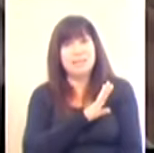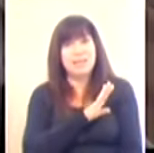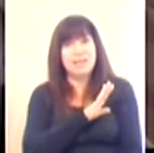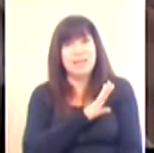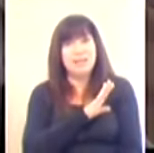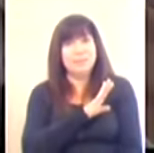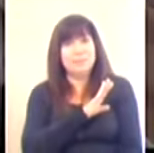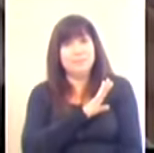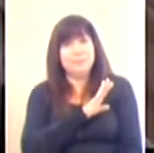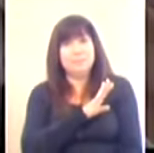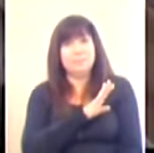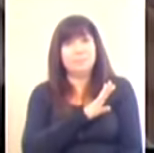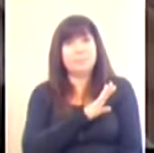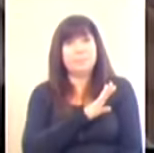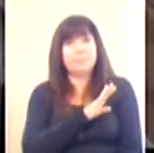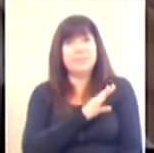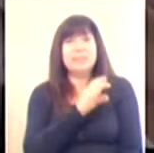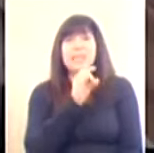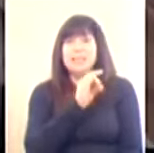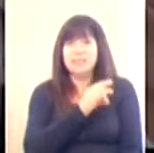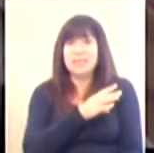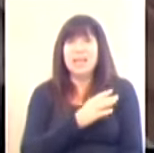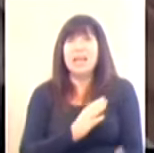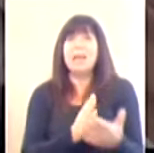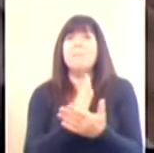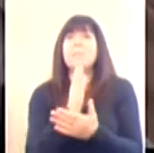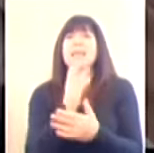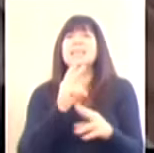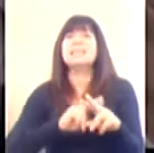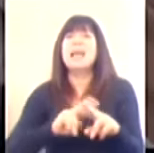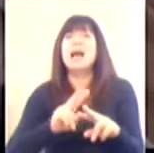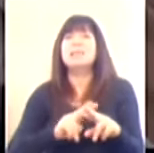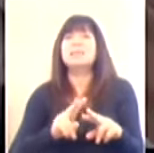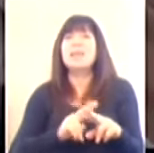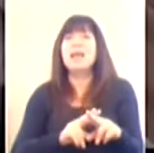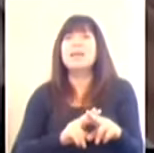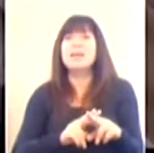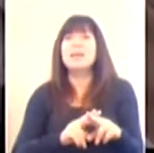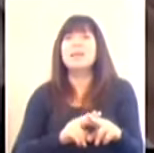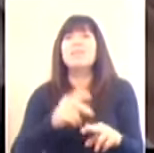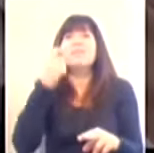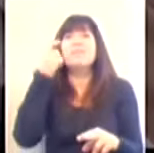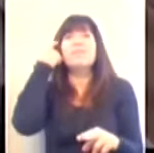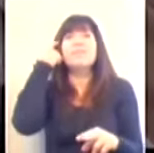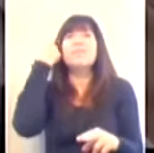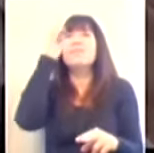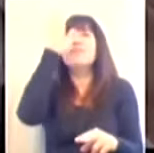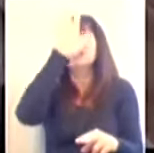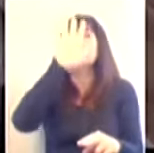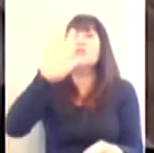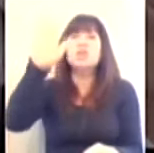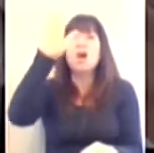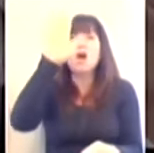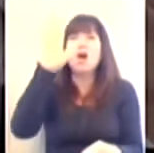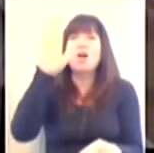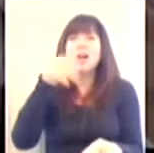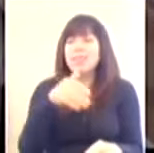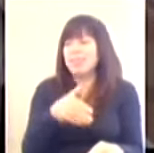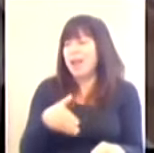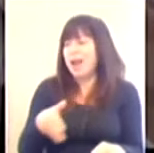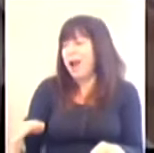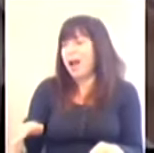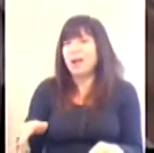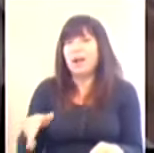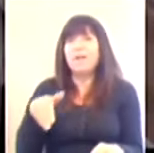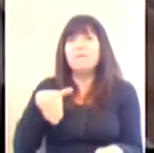que desde Chile se empiece a gestar la noción de que vamos a dejar la era de los